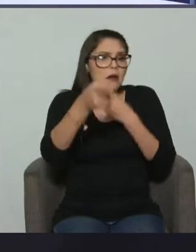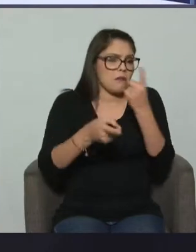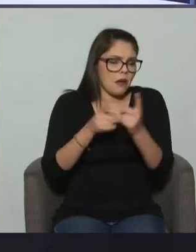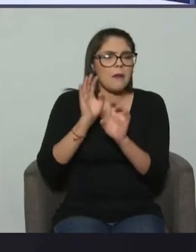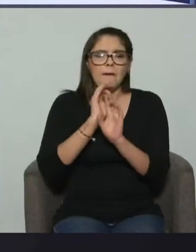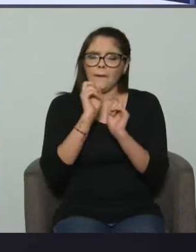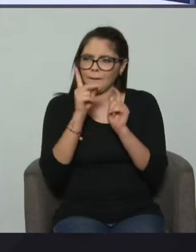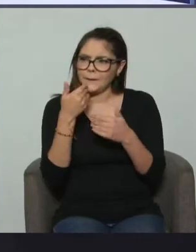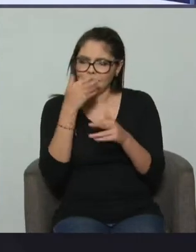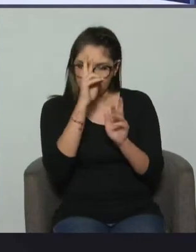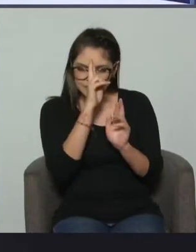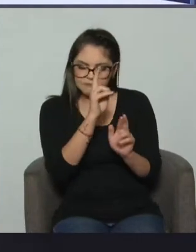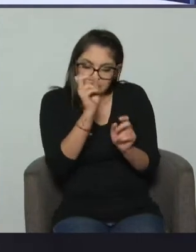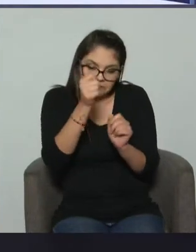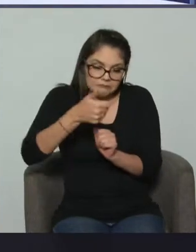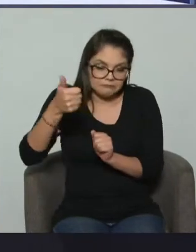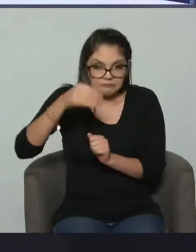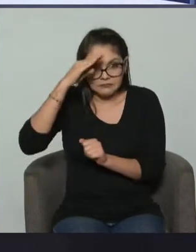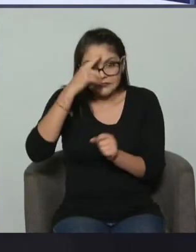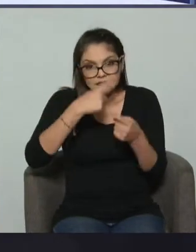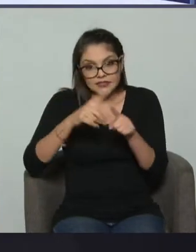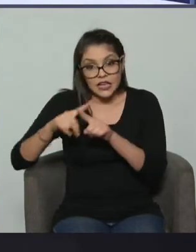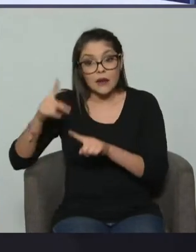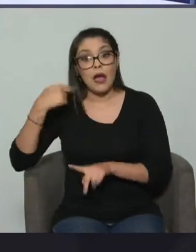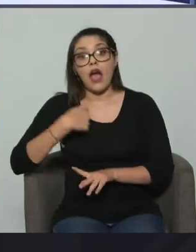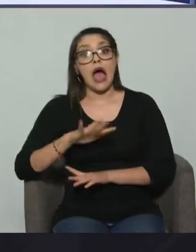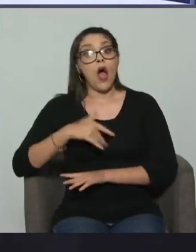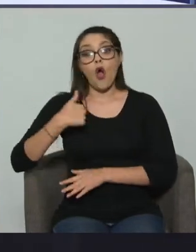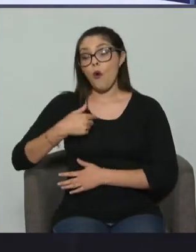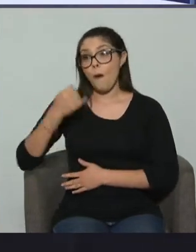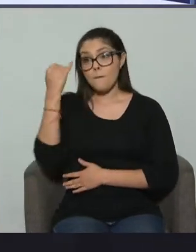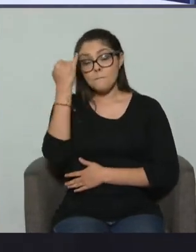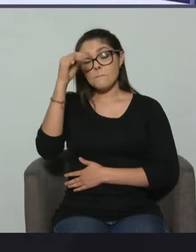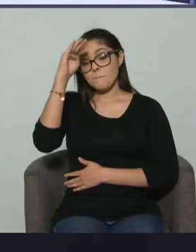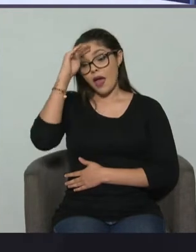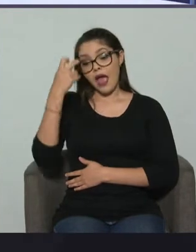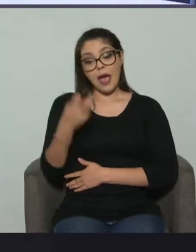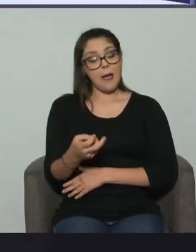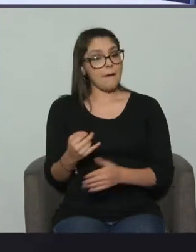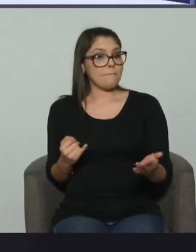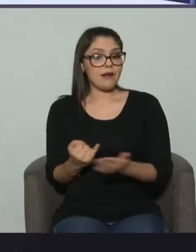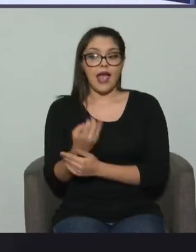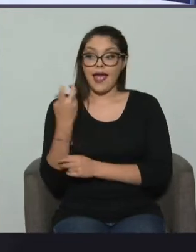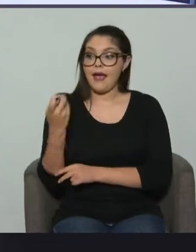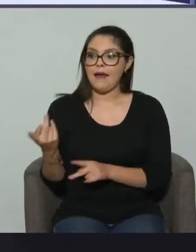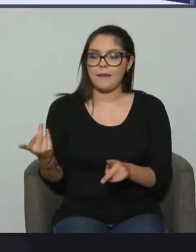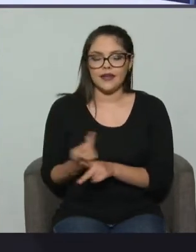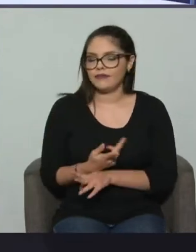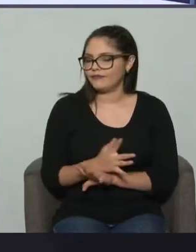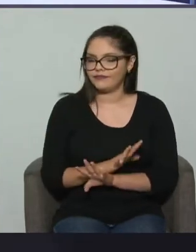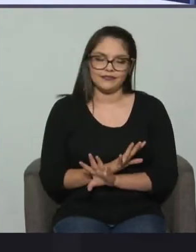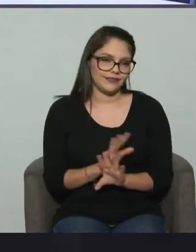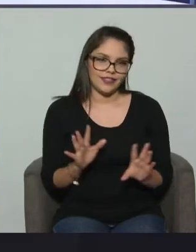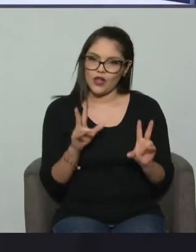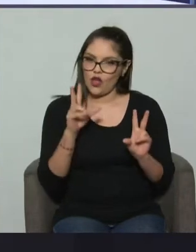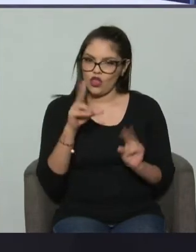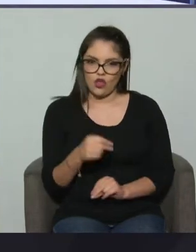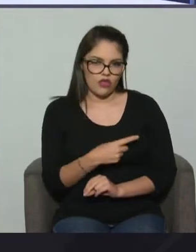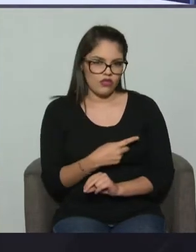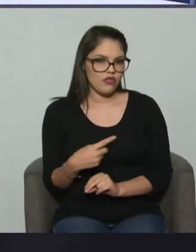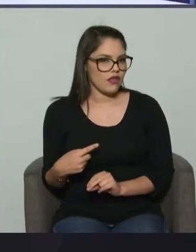que son con programas, vemos información vemos canciones, vemos artistas, vivimos en un